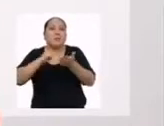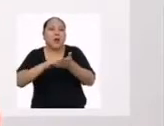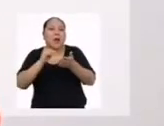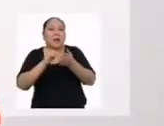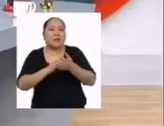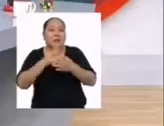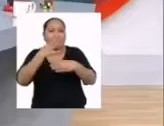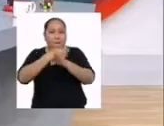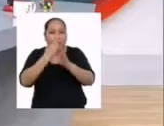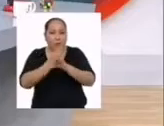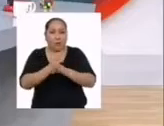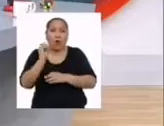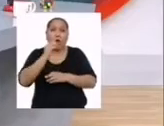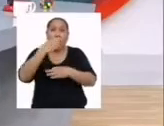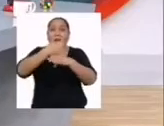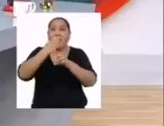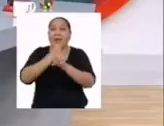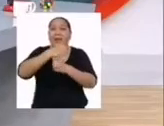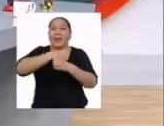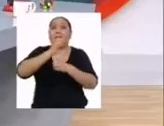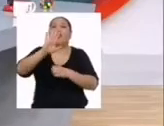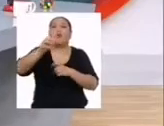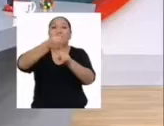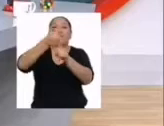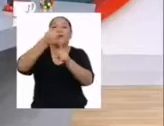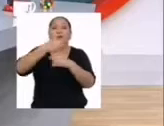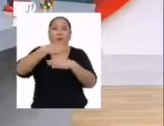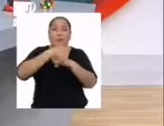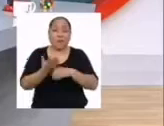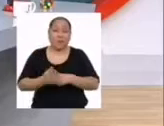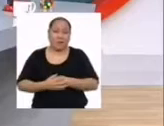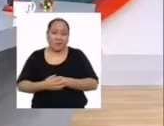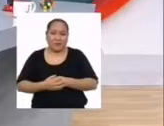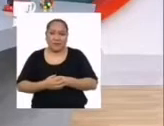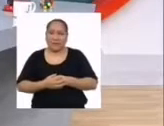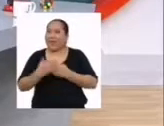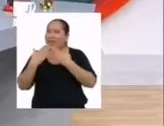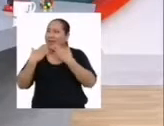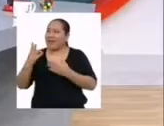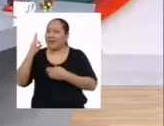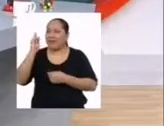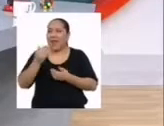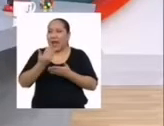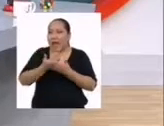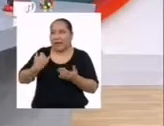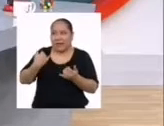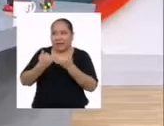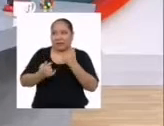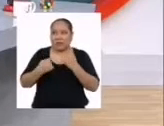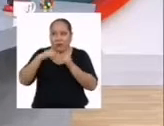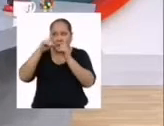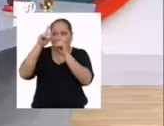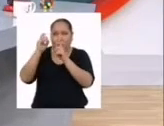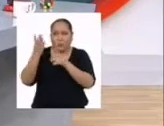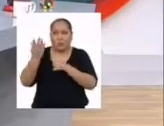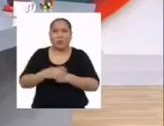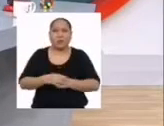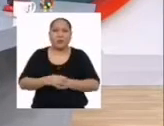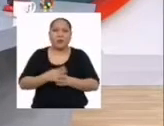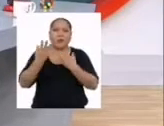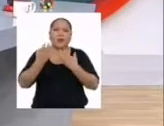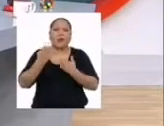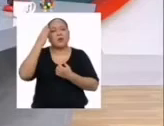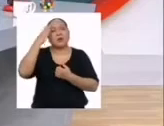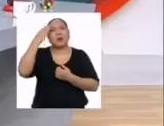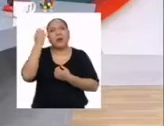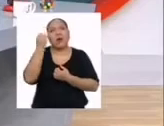forma de hacerlo. Mil gracias, profesora. Antes de irnos, yo tengo una pregunta que hacerte. Quisiera saber